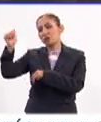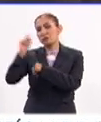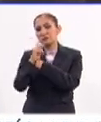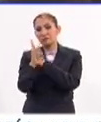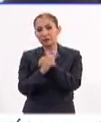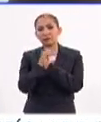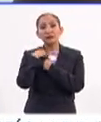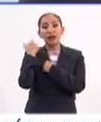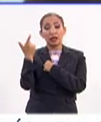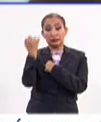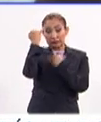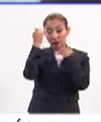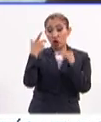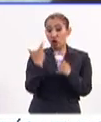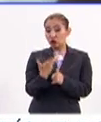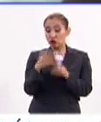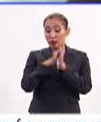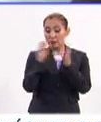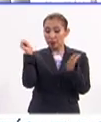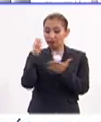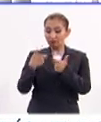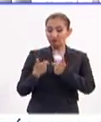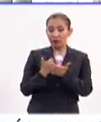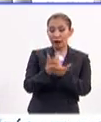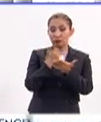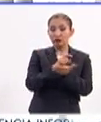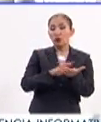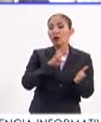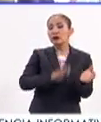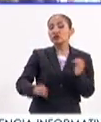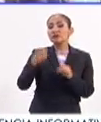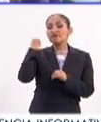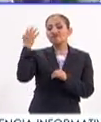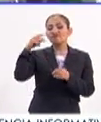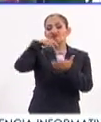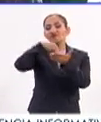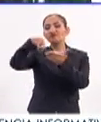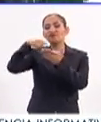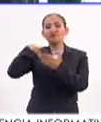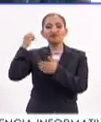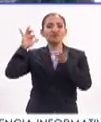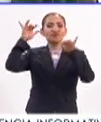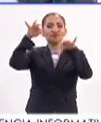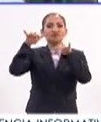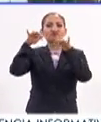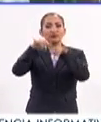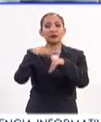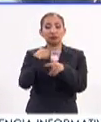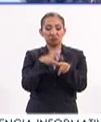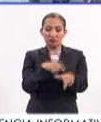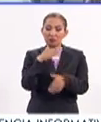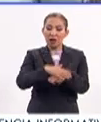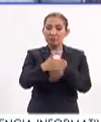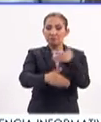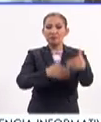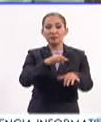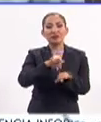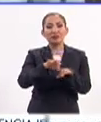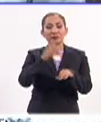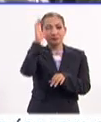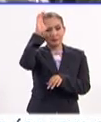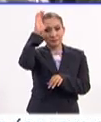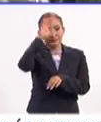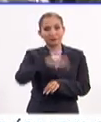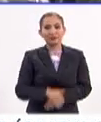internacionales. Es coautora de 8 libros y ha participado en más de 400 foros y congresos, y pretende continuar con su labor